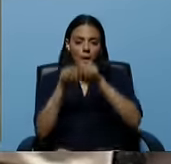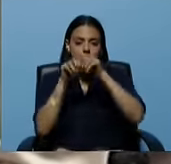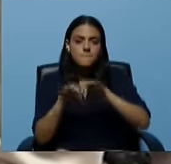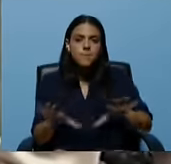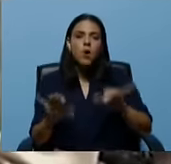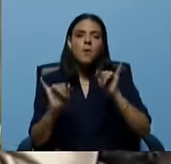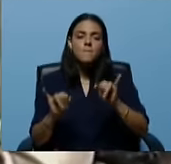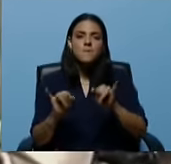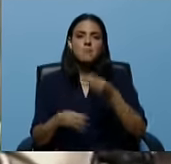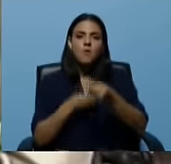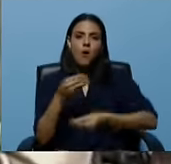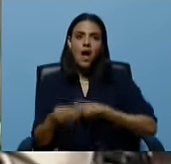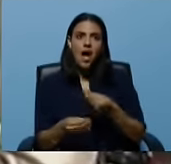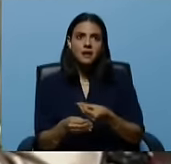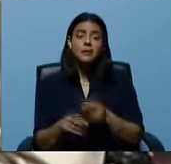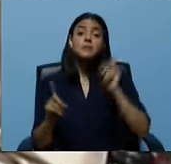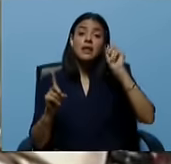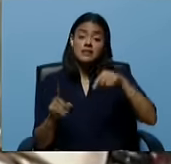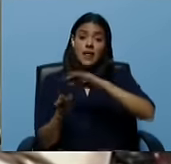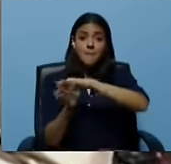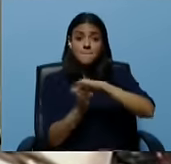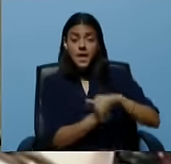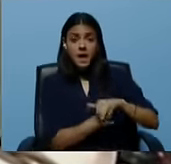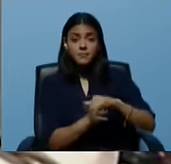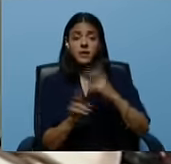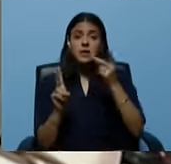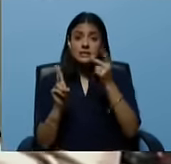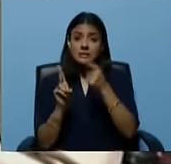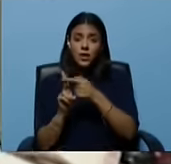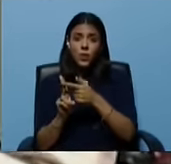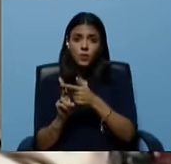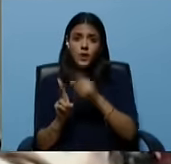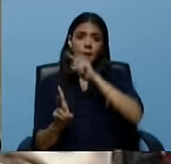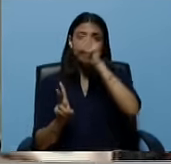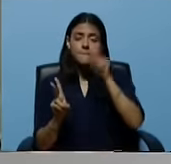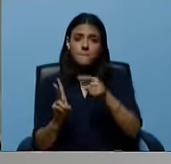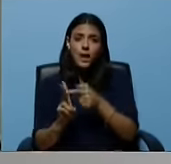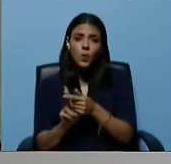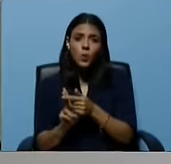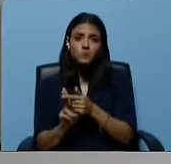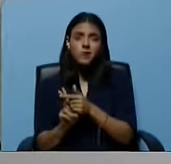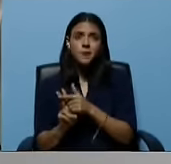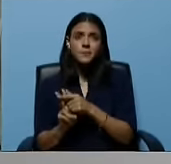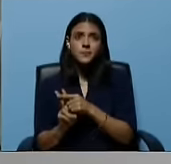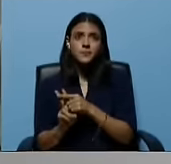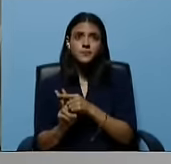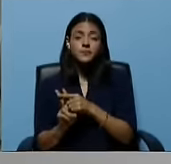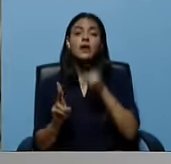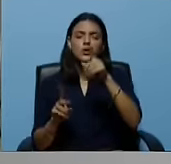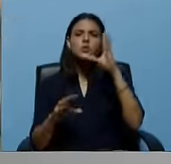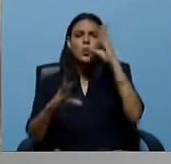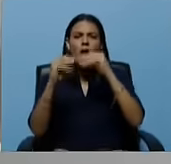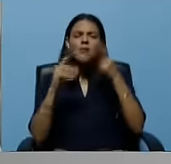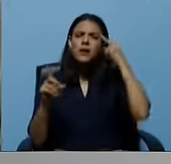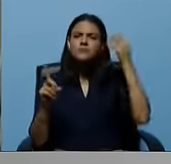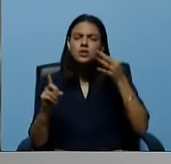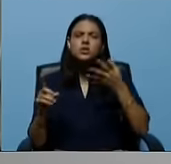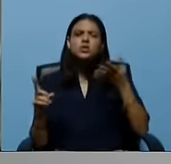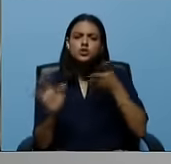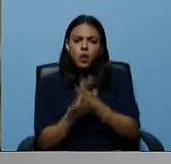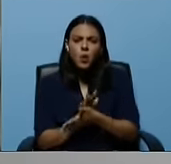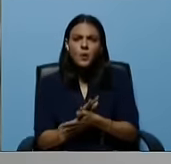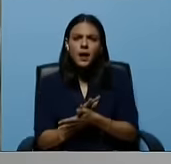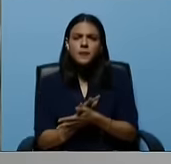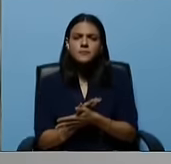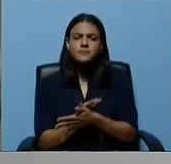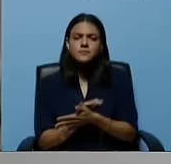señor González. También quería la segunda pregunta, ya que usted habló precisamente también de